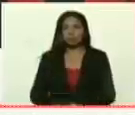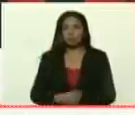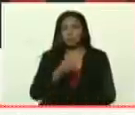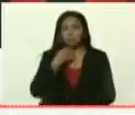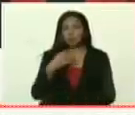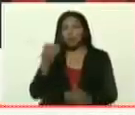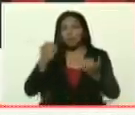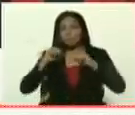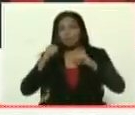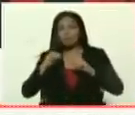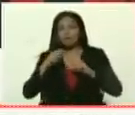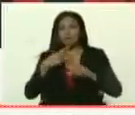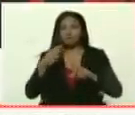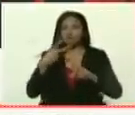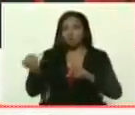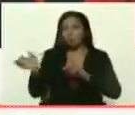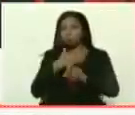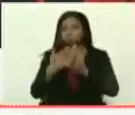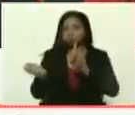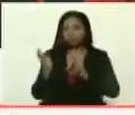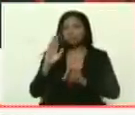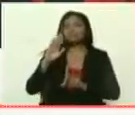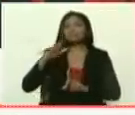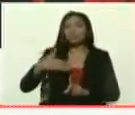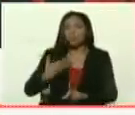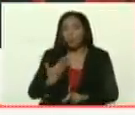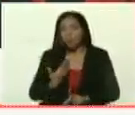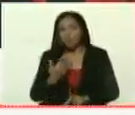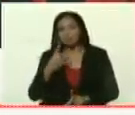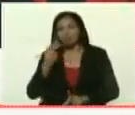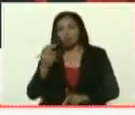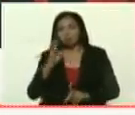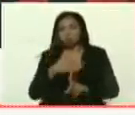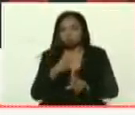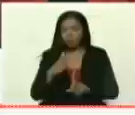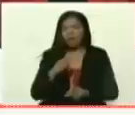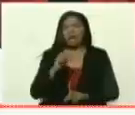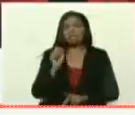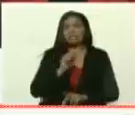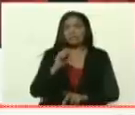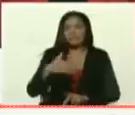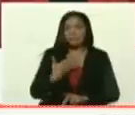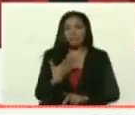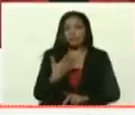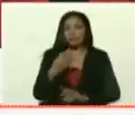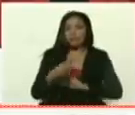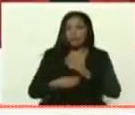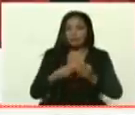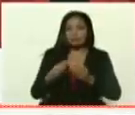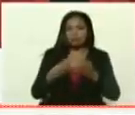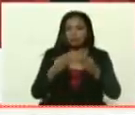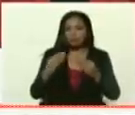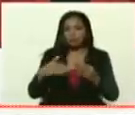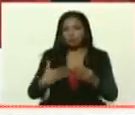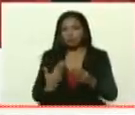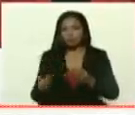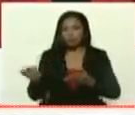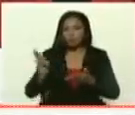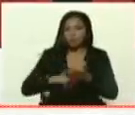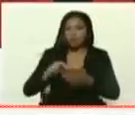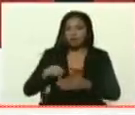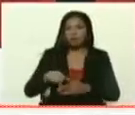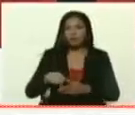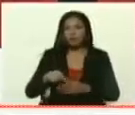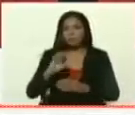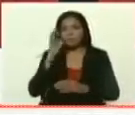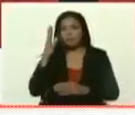práctica de la no violencia que hace posible que todo se haga, que todo se realice. Así que me